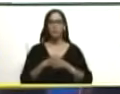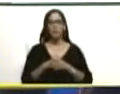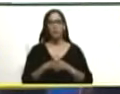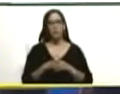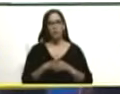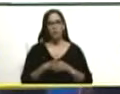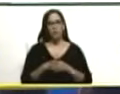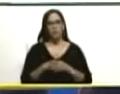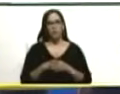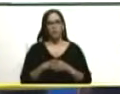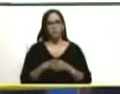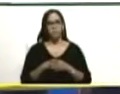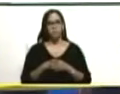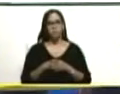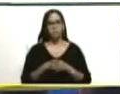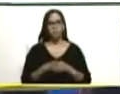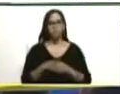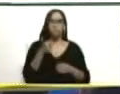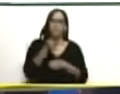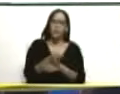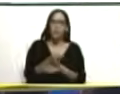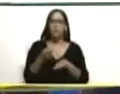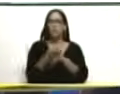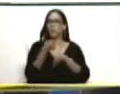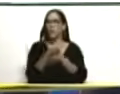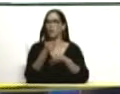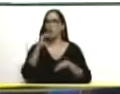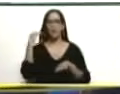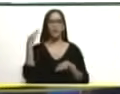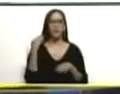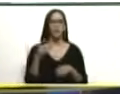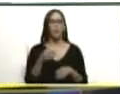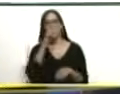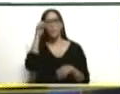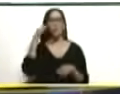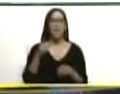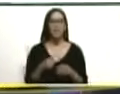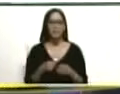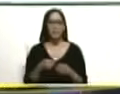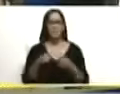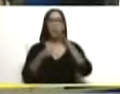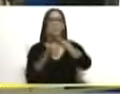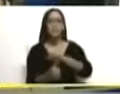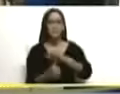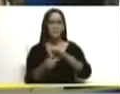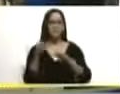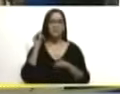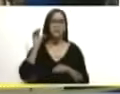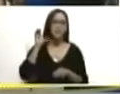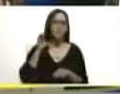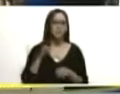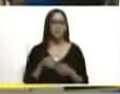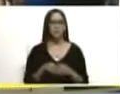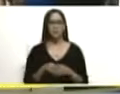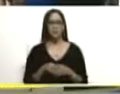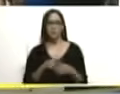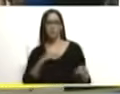imponiendo un Estado oligarca, burgués, parasitario, represivo, autoritario.